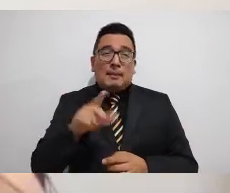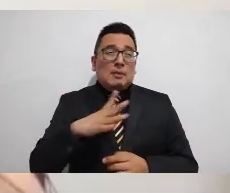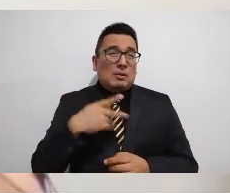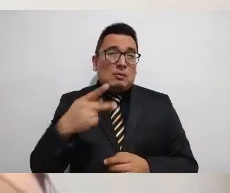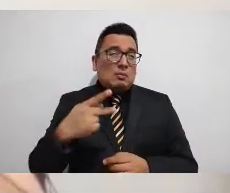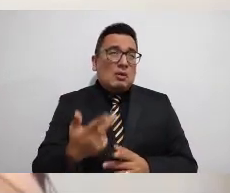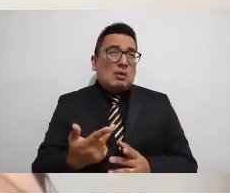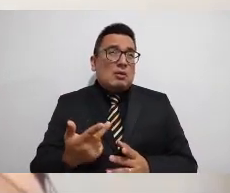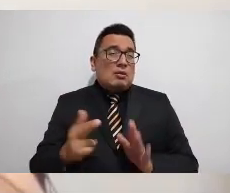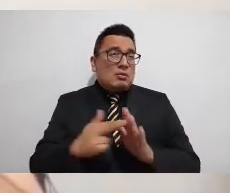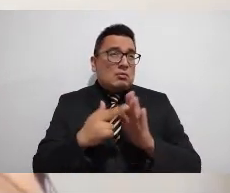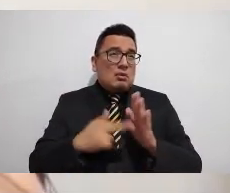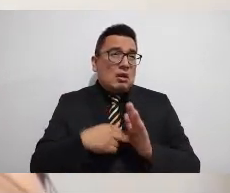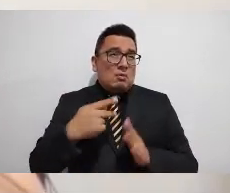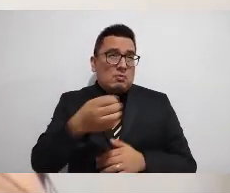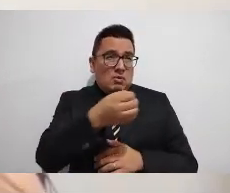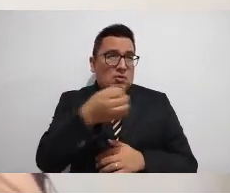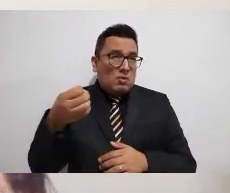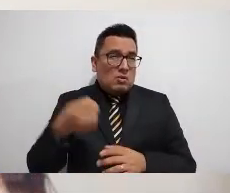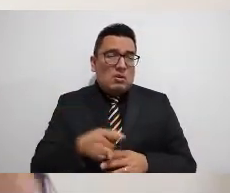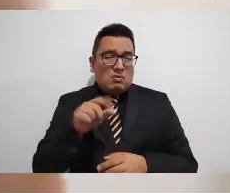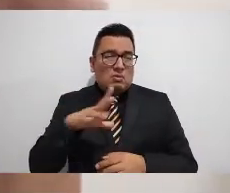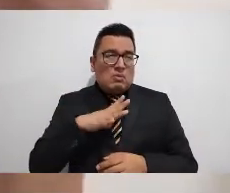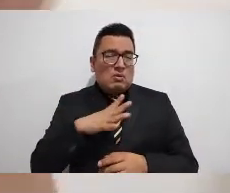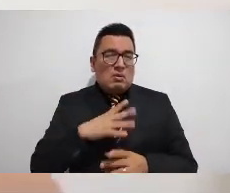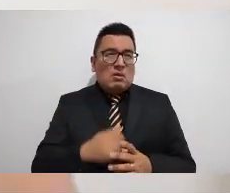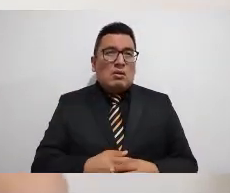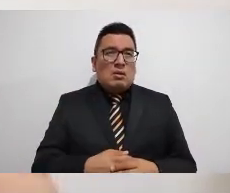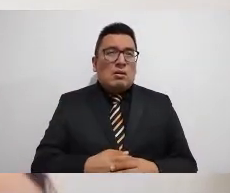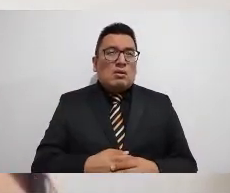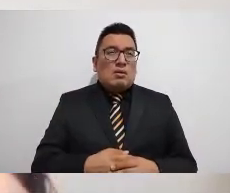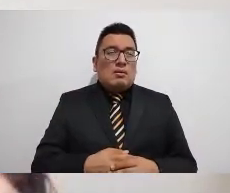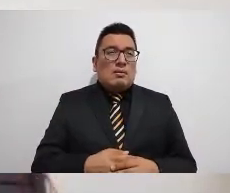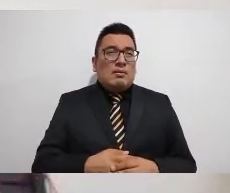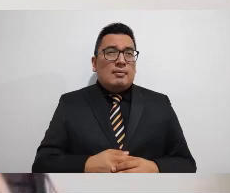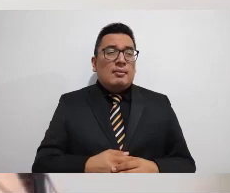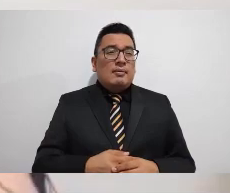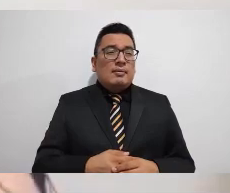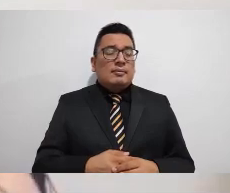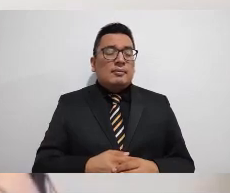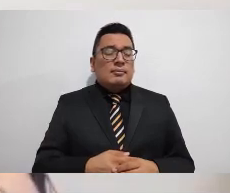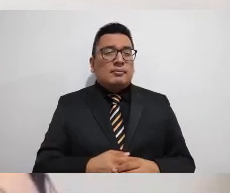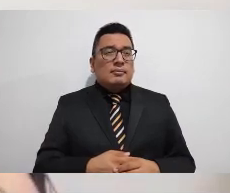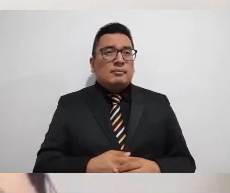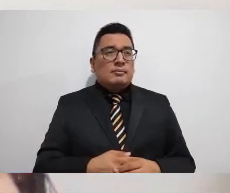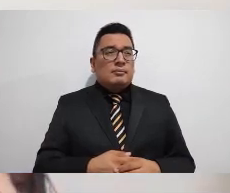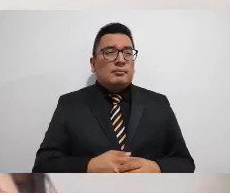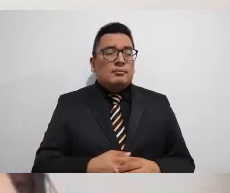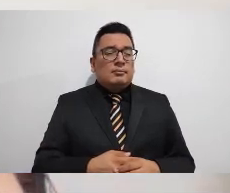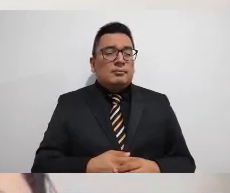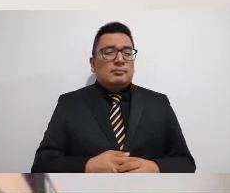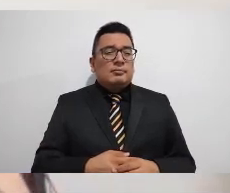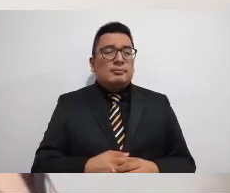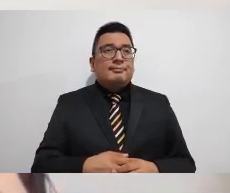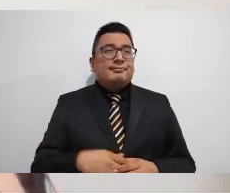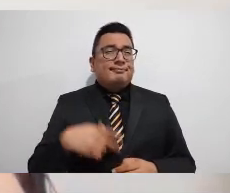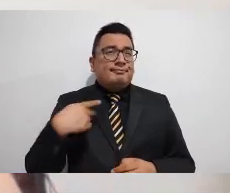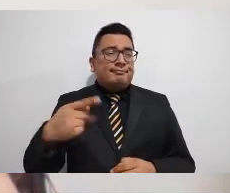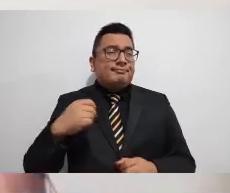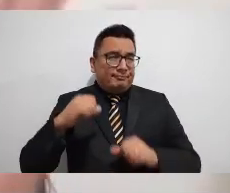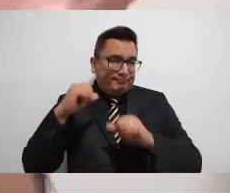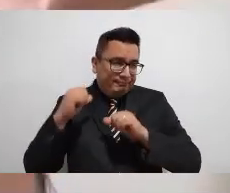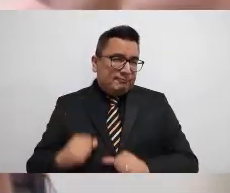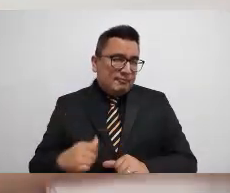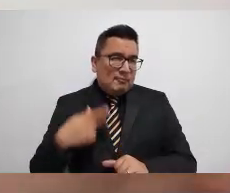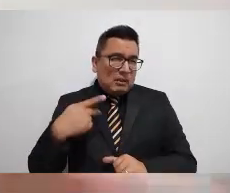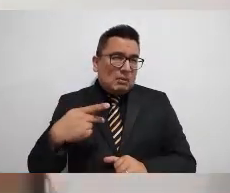muy organizada, ¿no? Entonces, además ejercen cierto tipo de funciones al interior de la comunidad